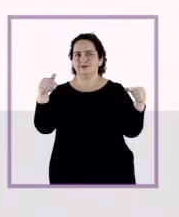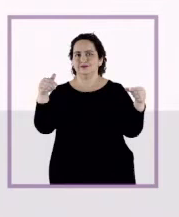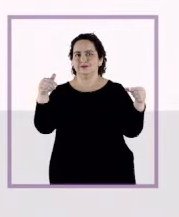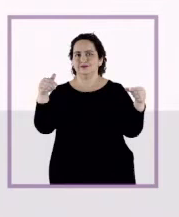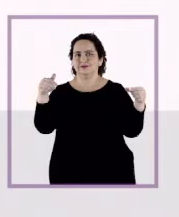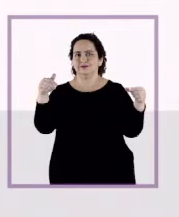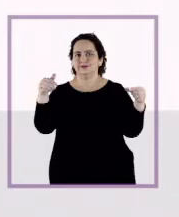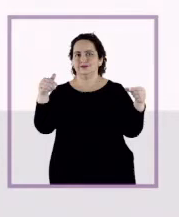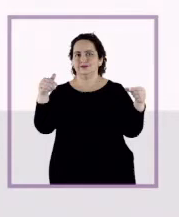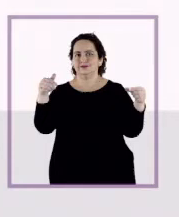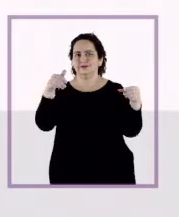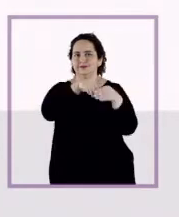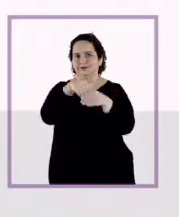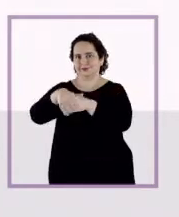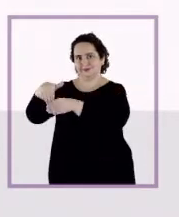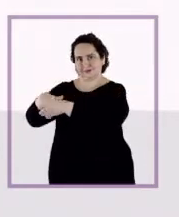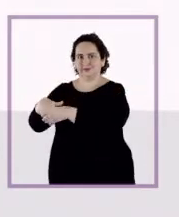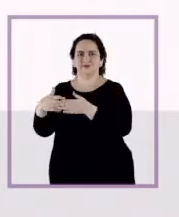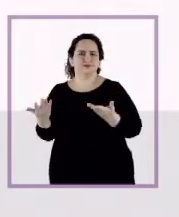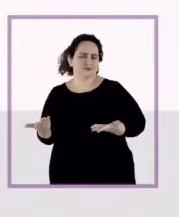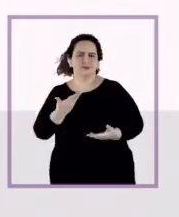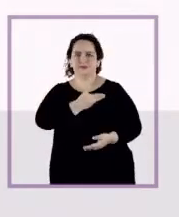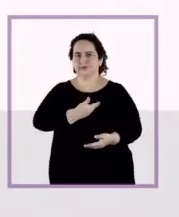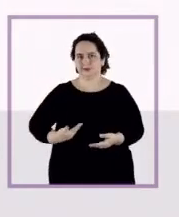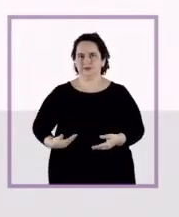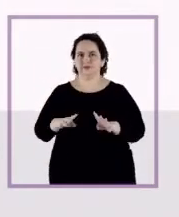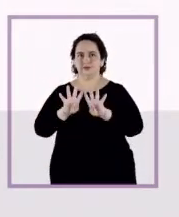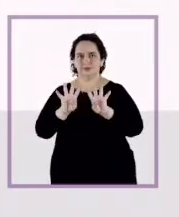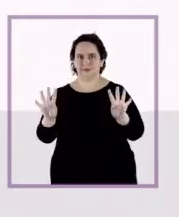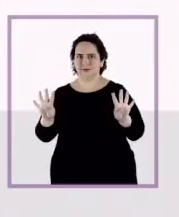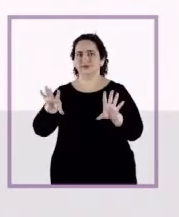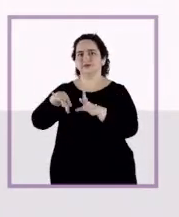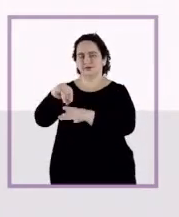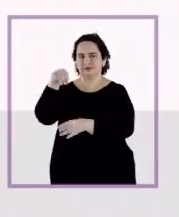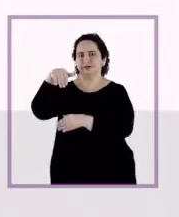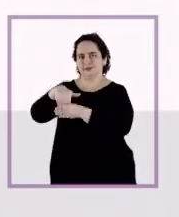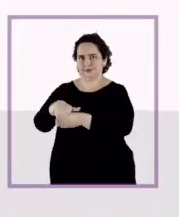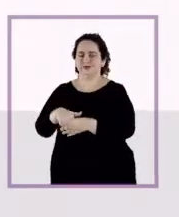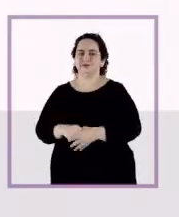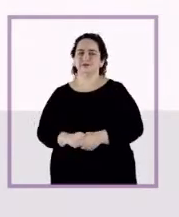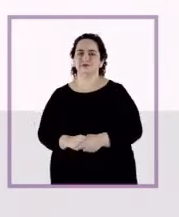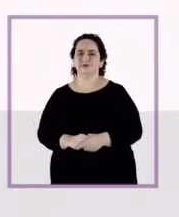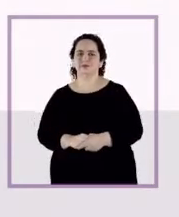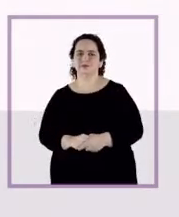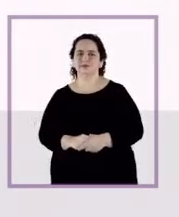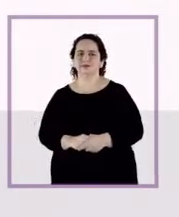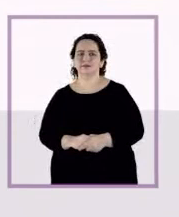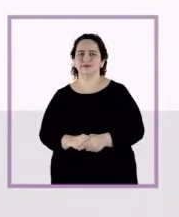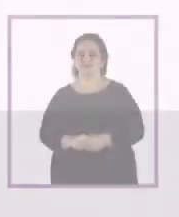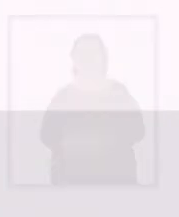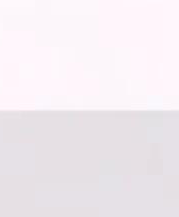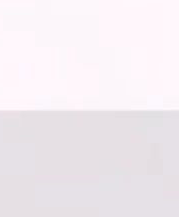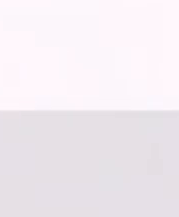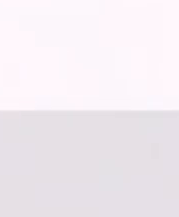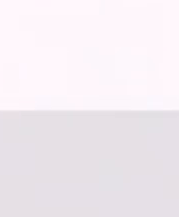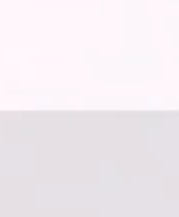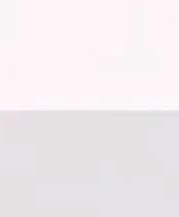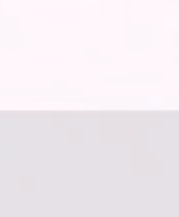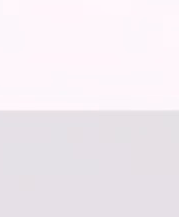Los canales de televisión transmitirán conjuntamente la franja electoral correspondiente a la elección presidencial.